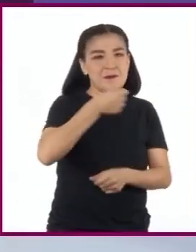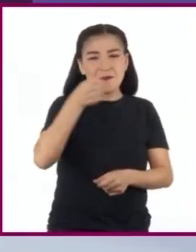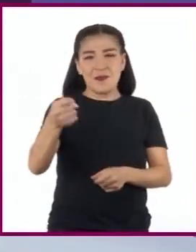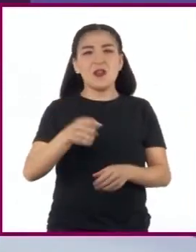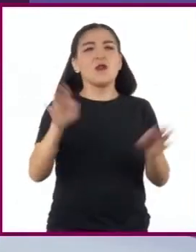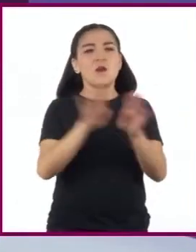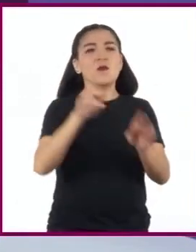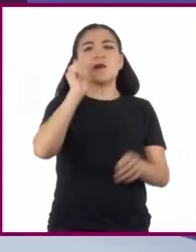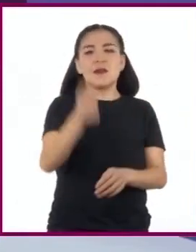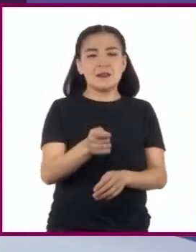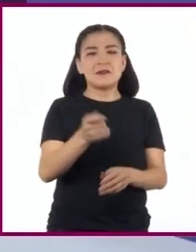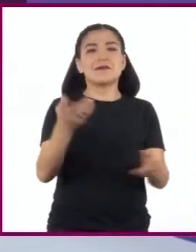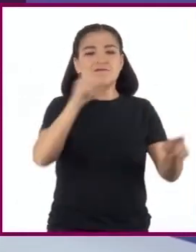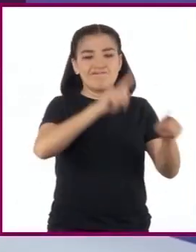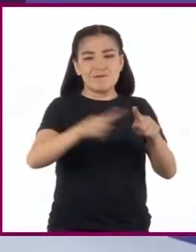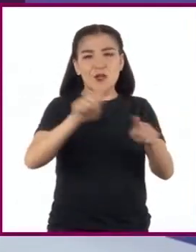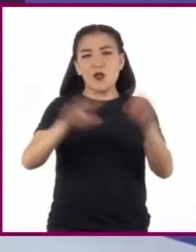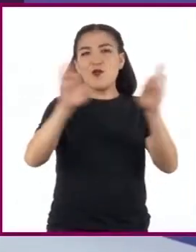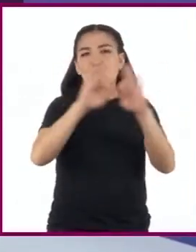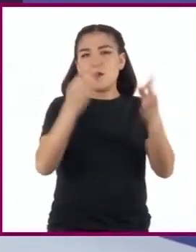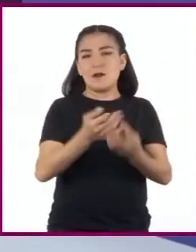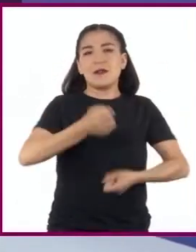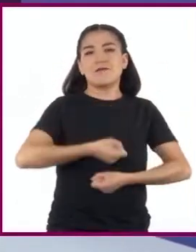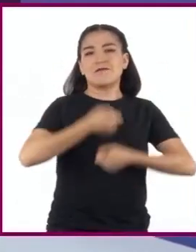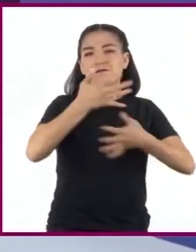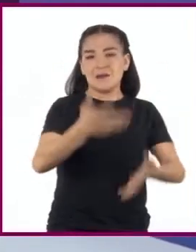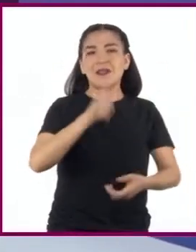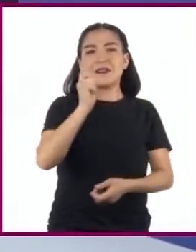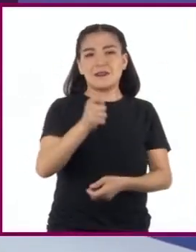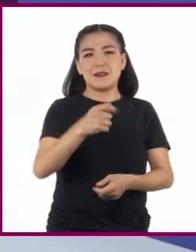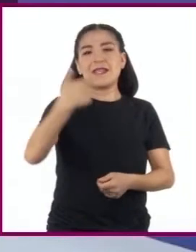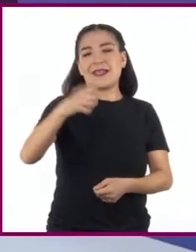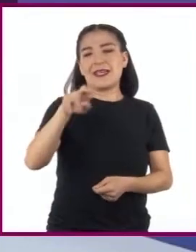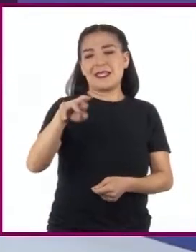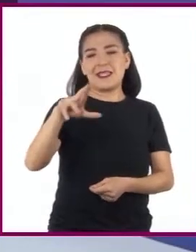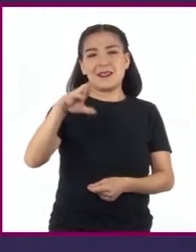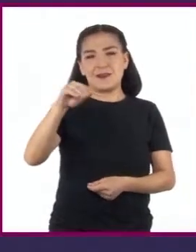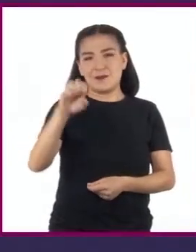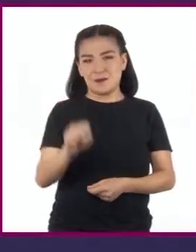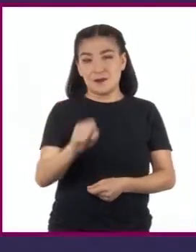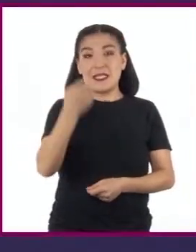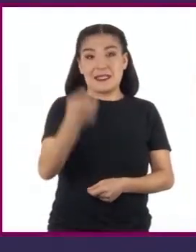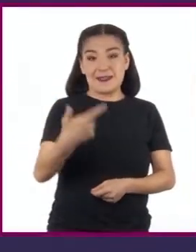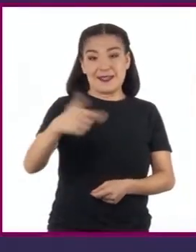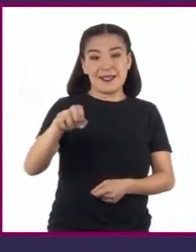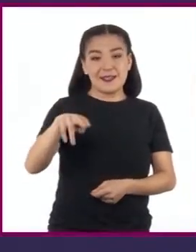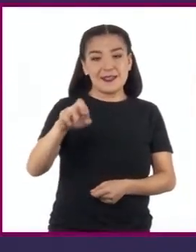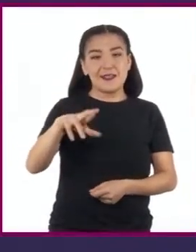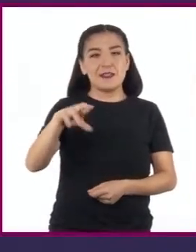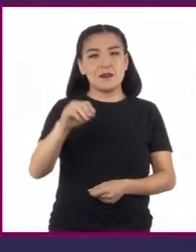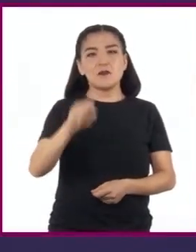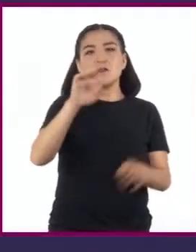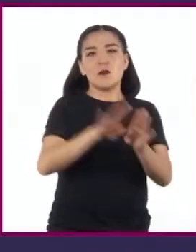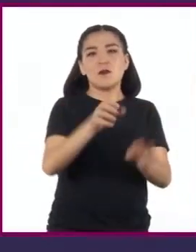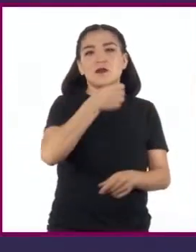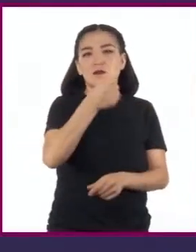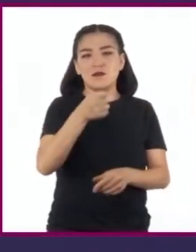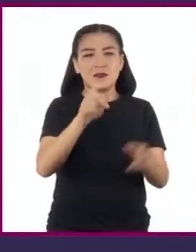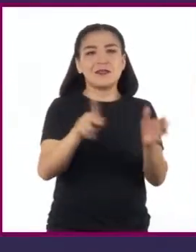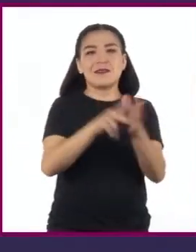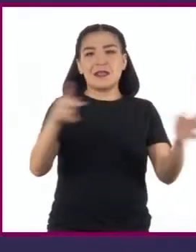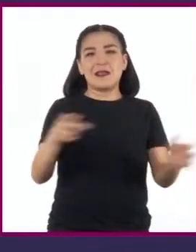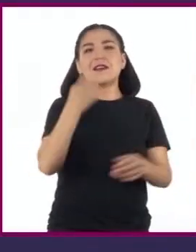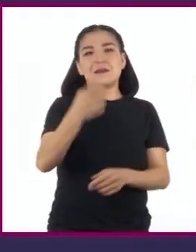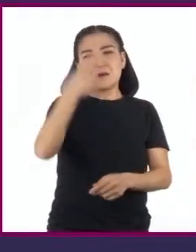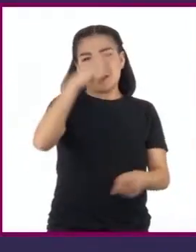se ejerce a través de variadas formas de expresión denominadas géneros. Los géneros del periodismo se distinguen